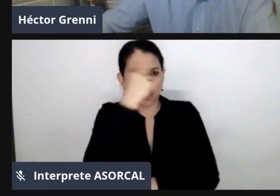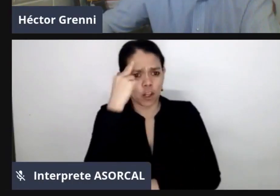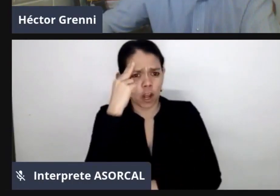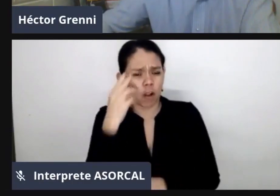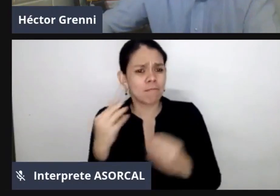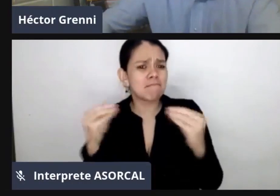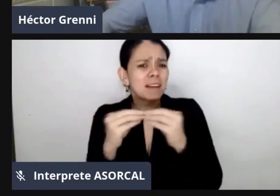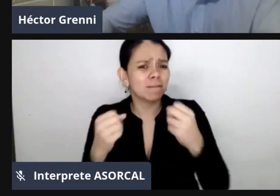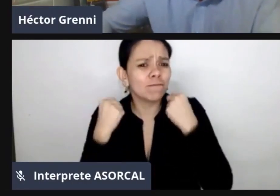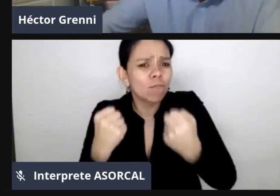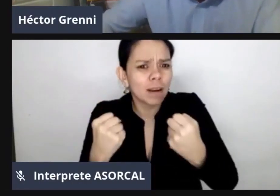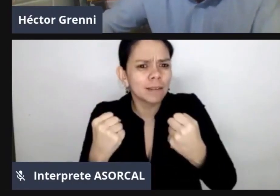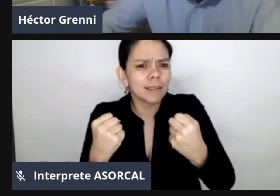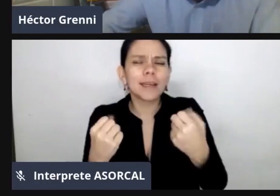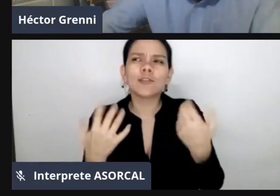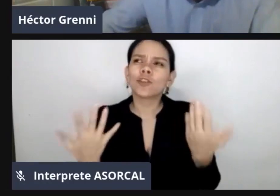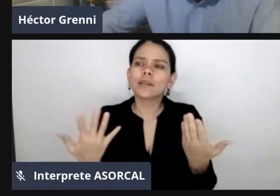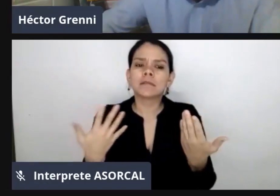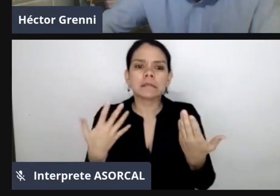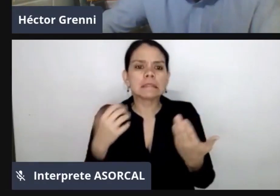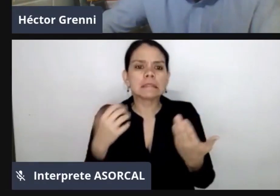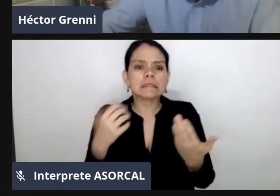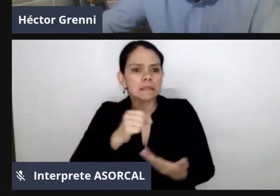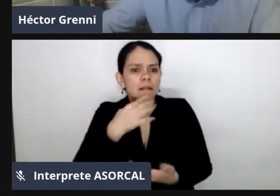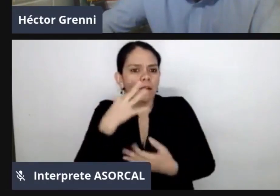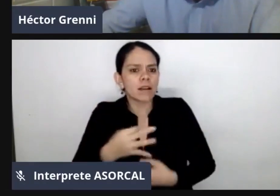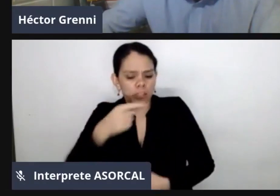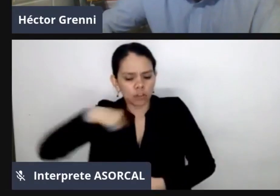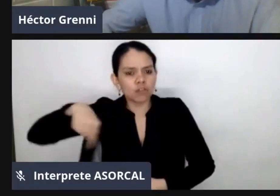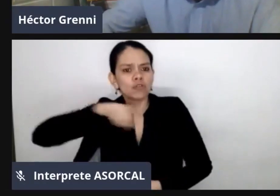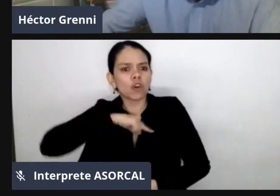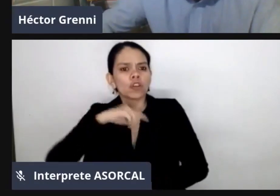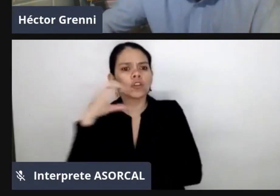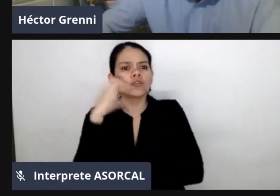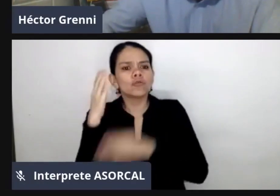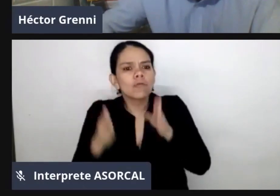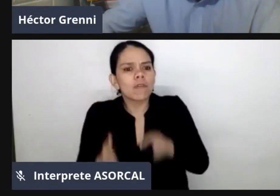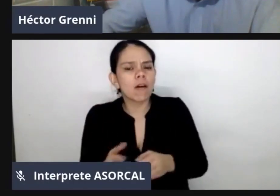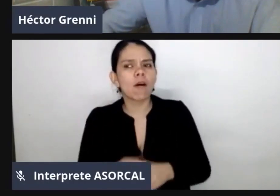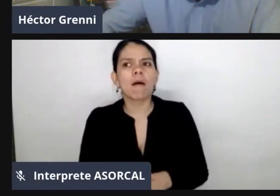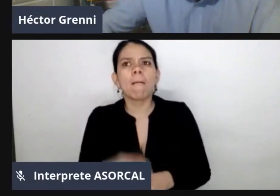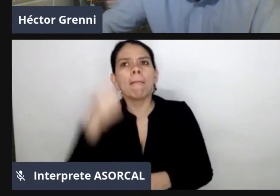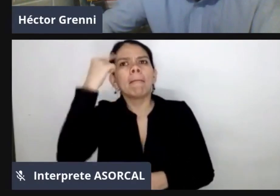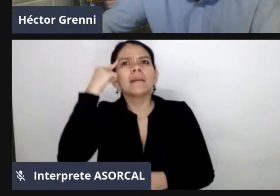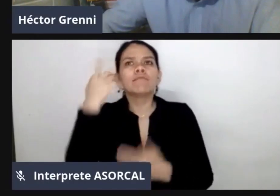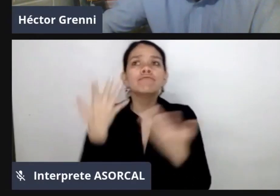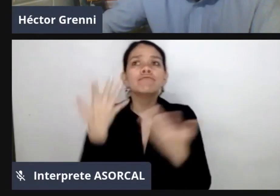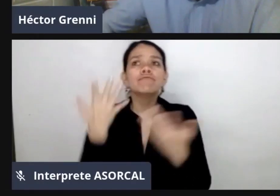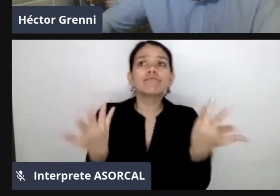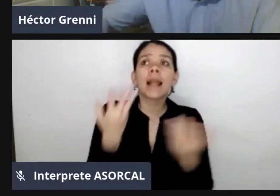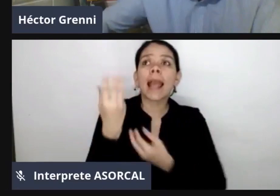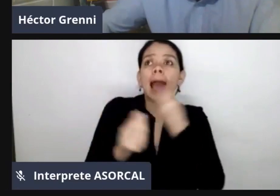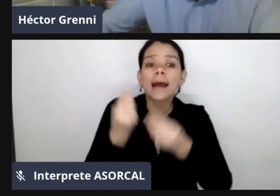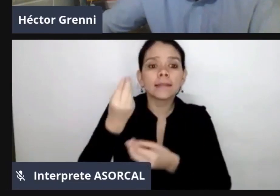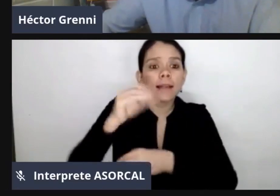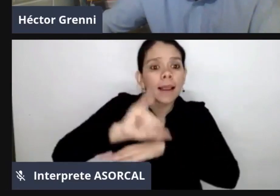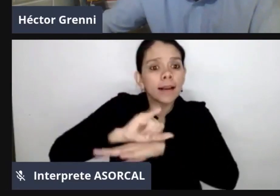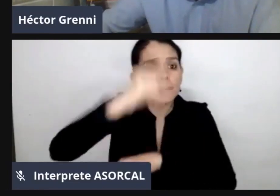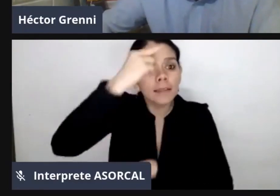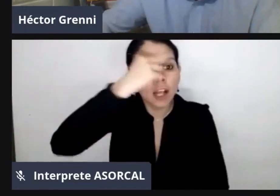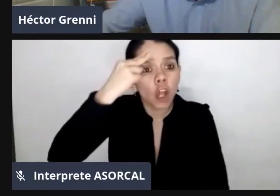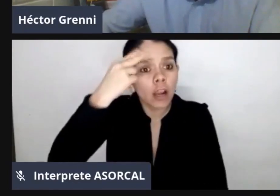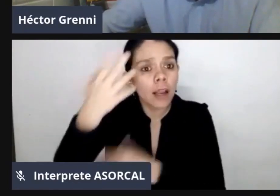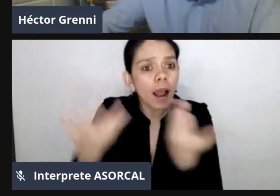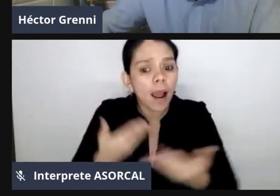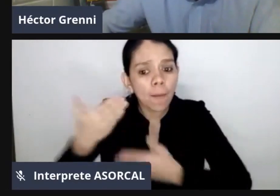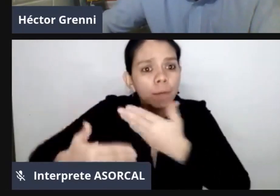me gustaría ahondar en dos puntos principalmente con usted. Este simposio se llama Paces, Territorios y Posibilidades.